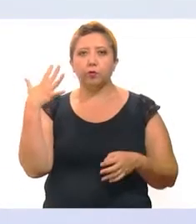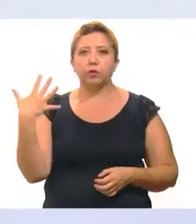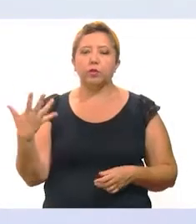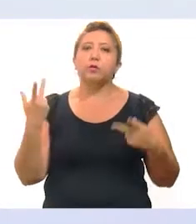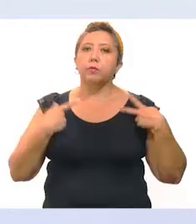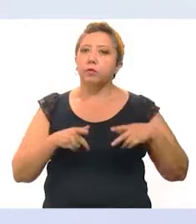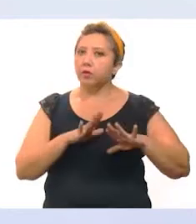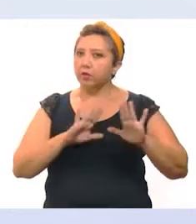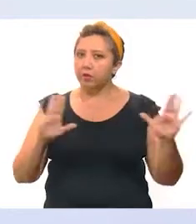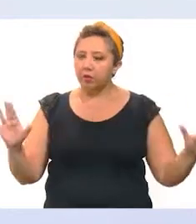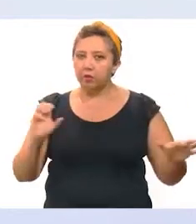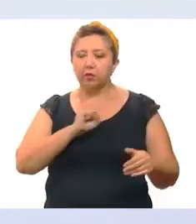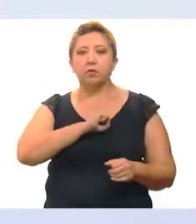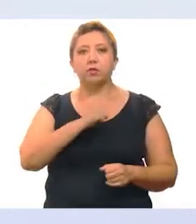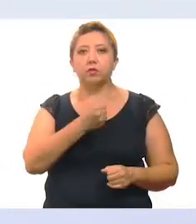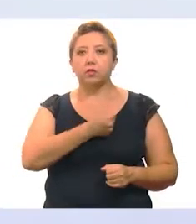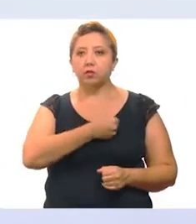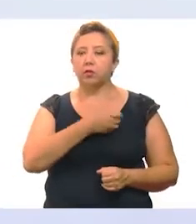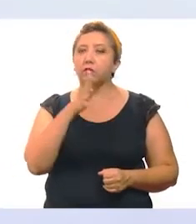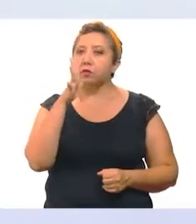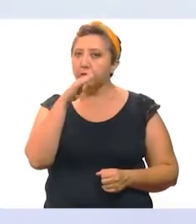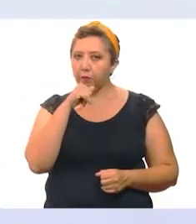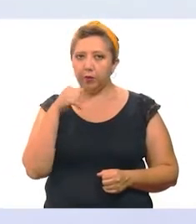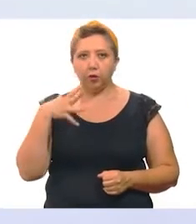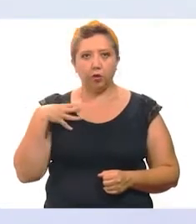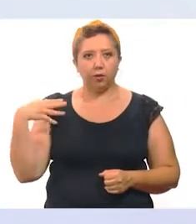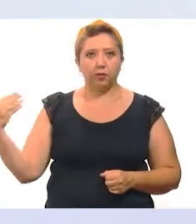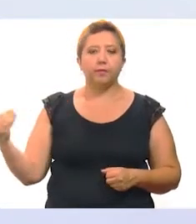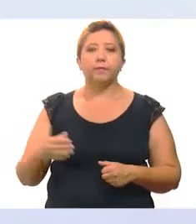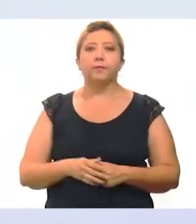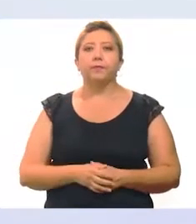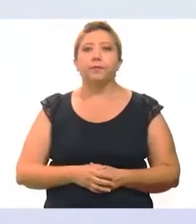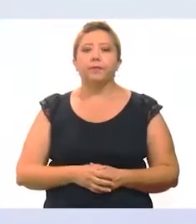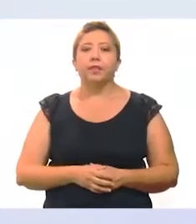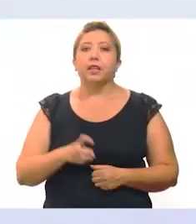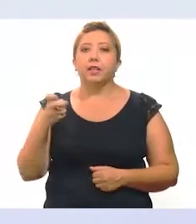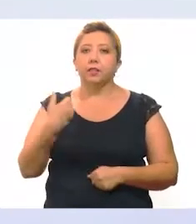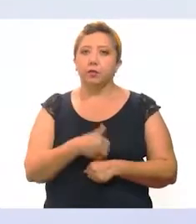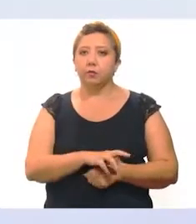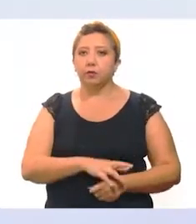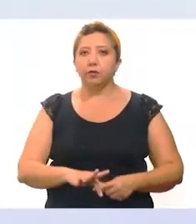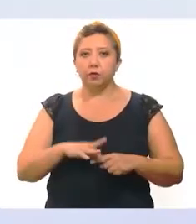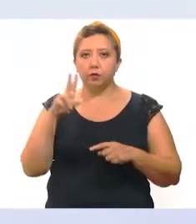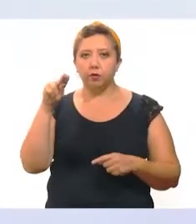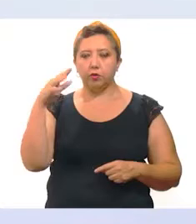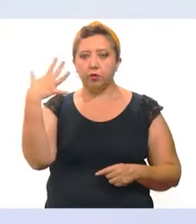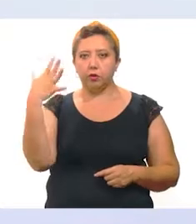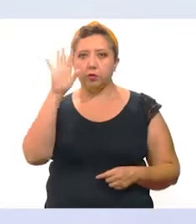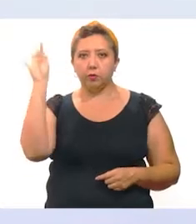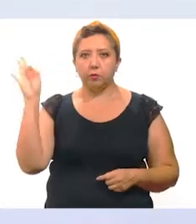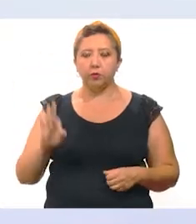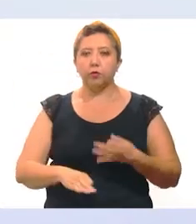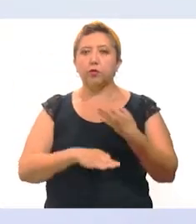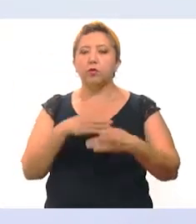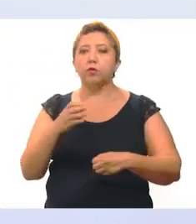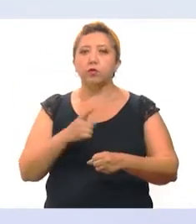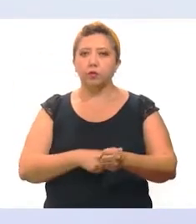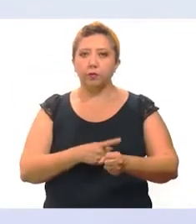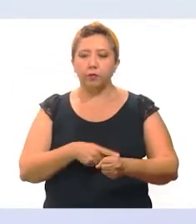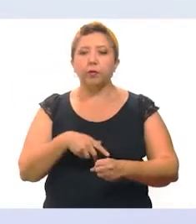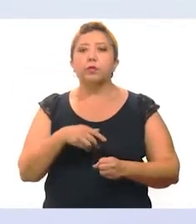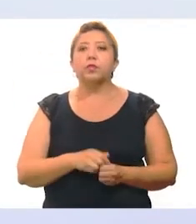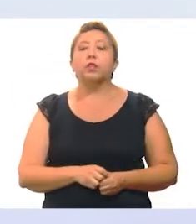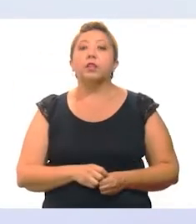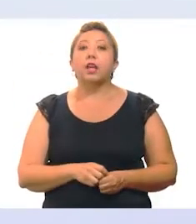25.855 pacientes ya se recuperaron, no presentan síntomas ni pueden contagiar. Esta cifra representa el 85% del total de